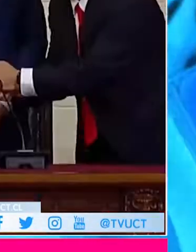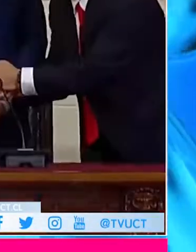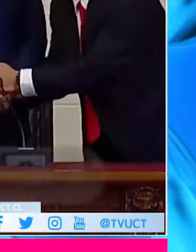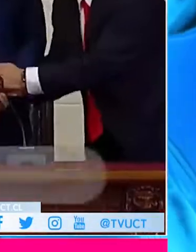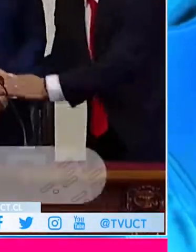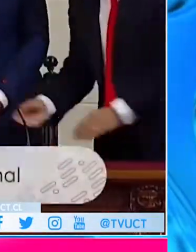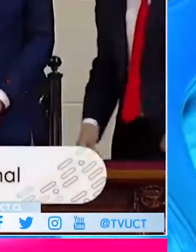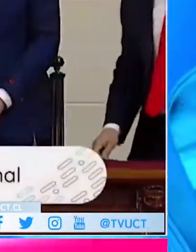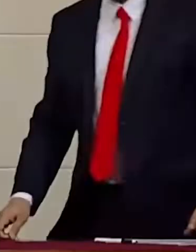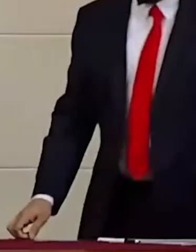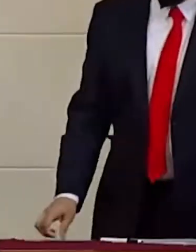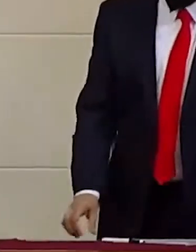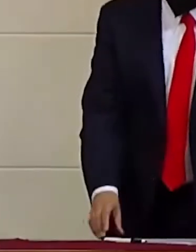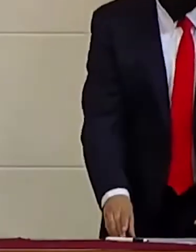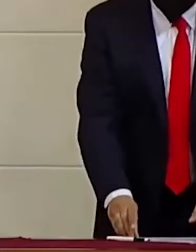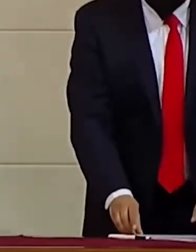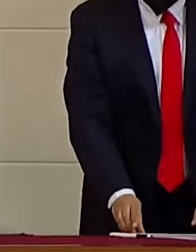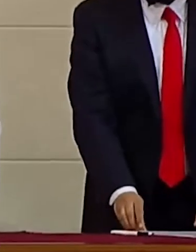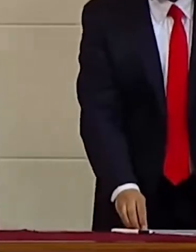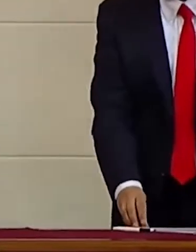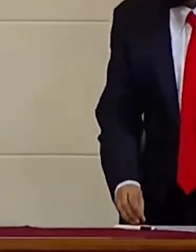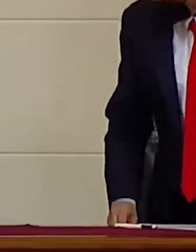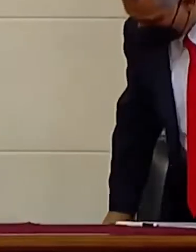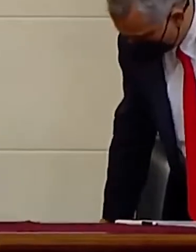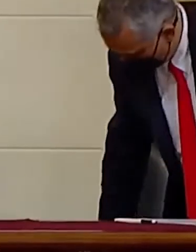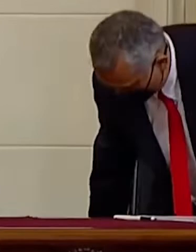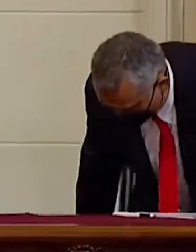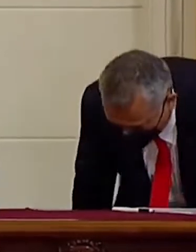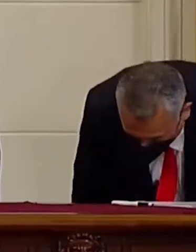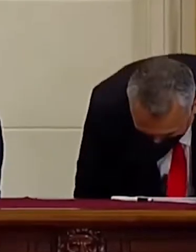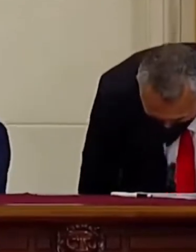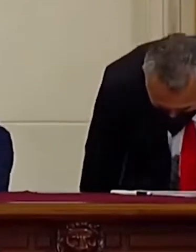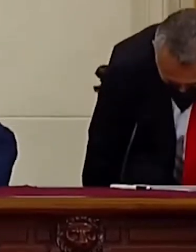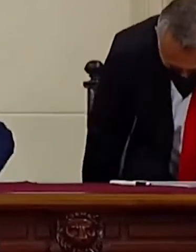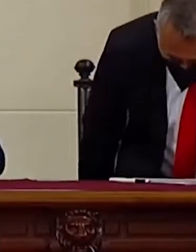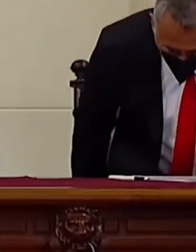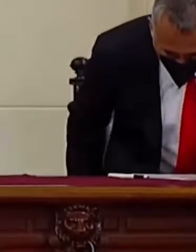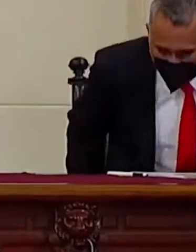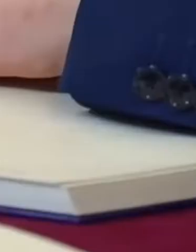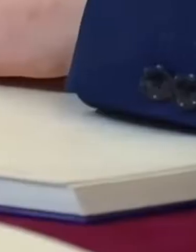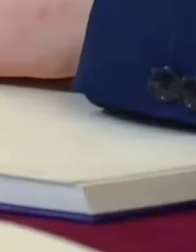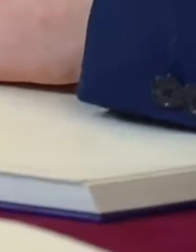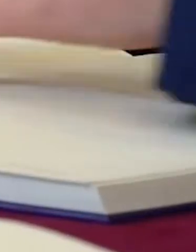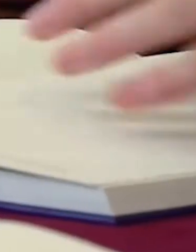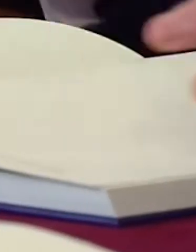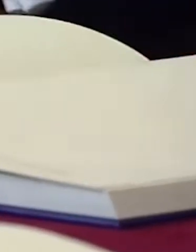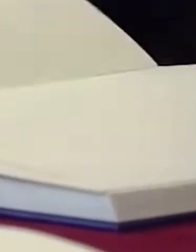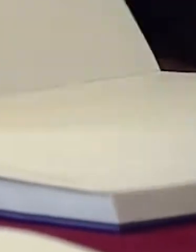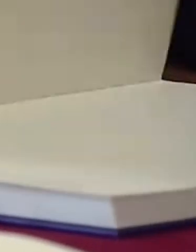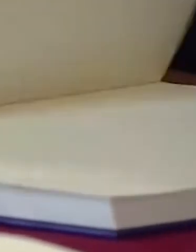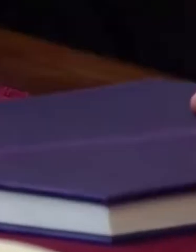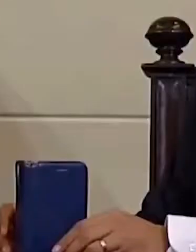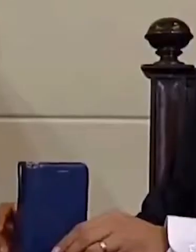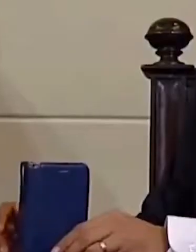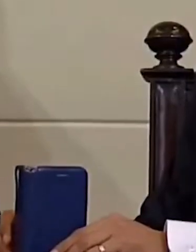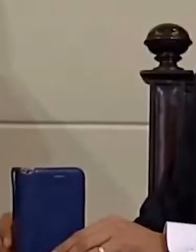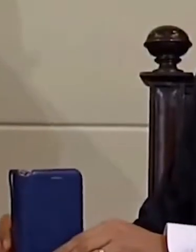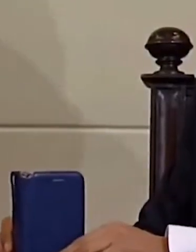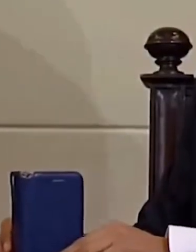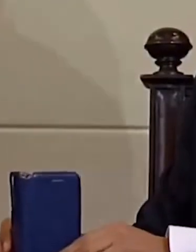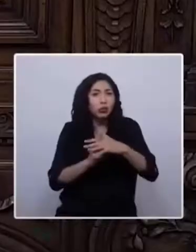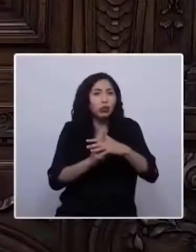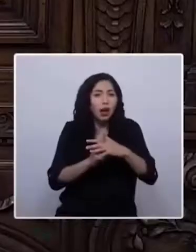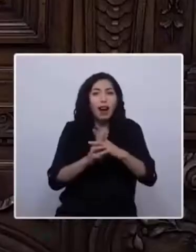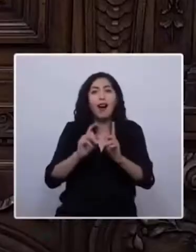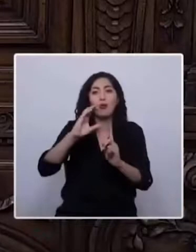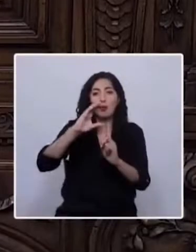que ha significado este proceso. Nos quedamos a veces, y me parece muy legítimo, digamos, con la crítica, qué sé yo, a alguna tontera,